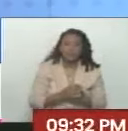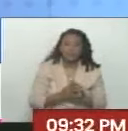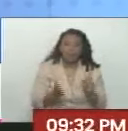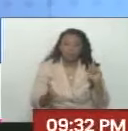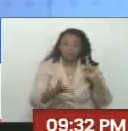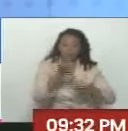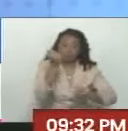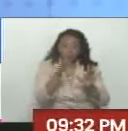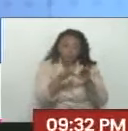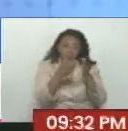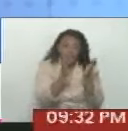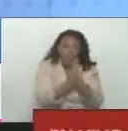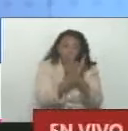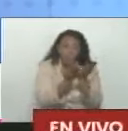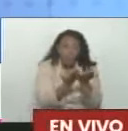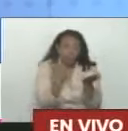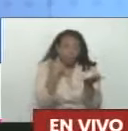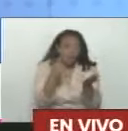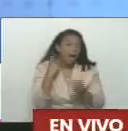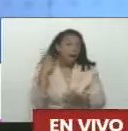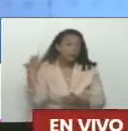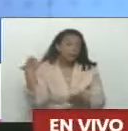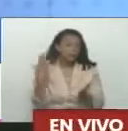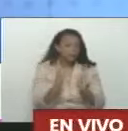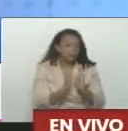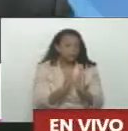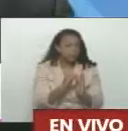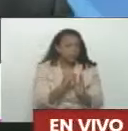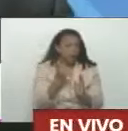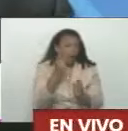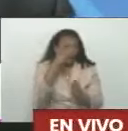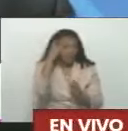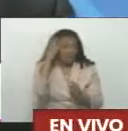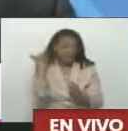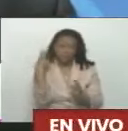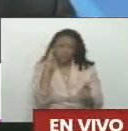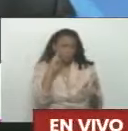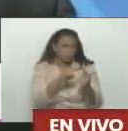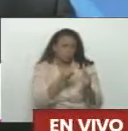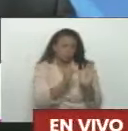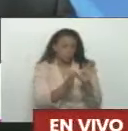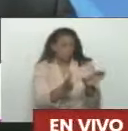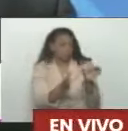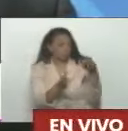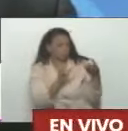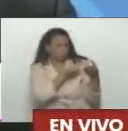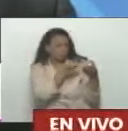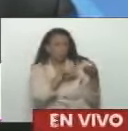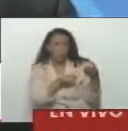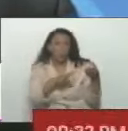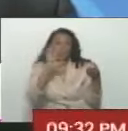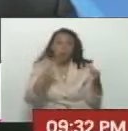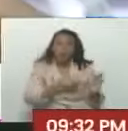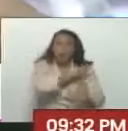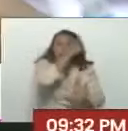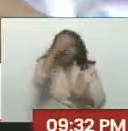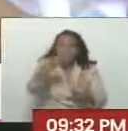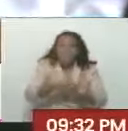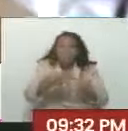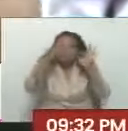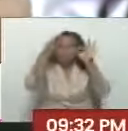Descubrí en este libro de Luis Brito García ayer, me llegó a mis manos, no lo conocía, uno de los libros más